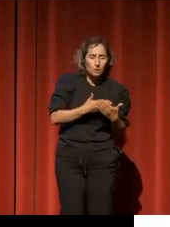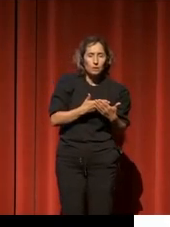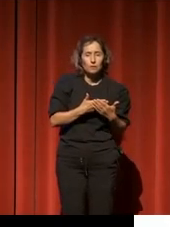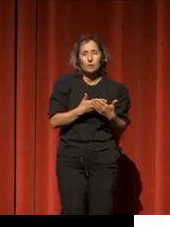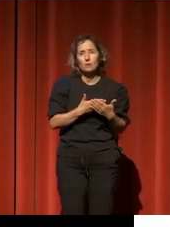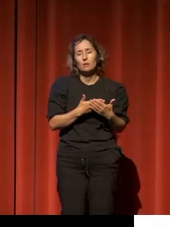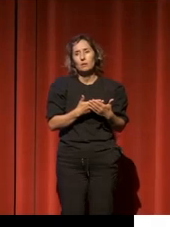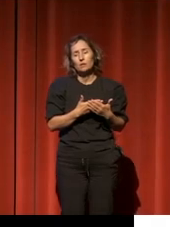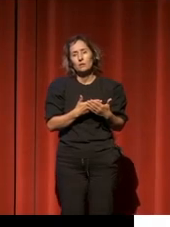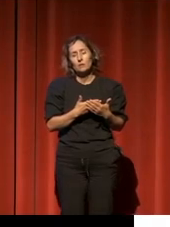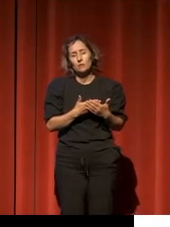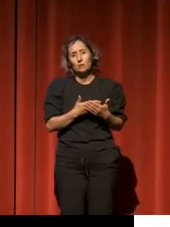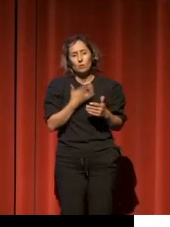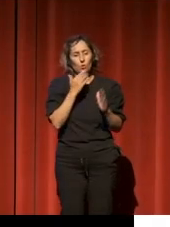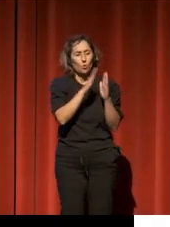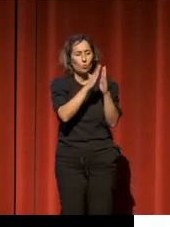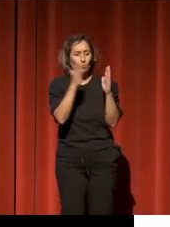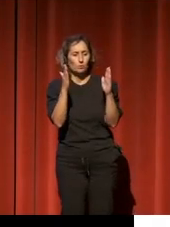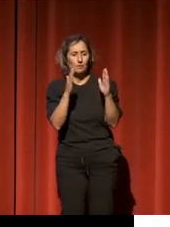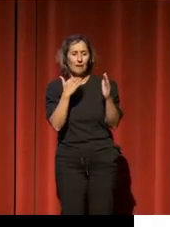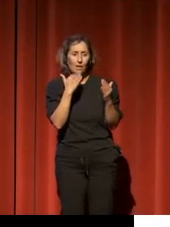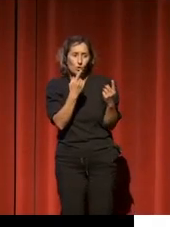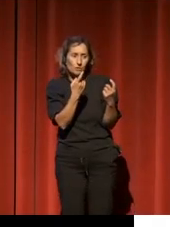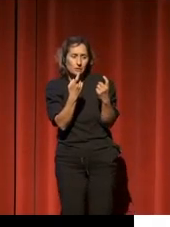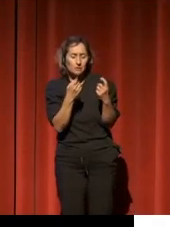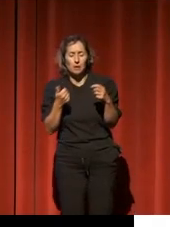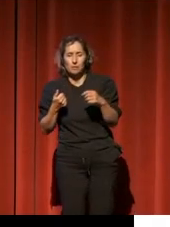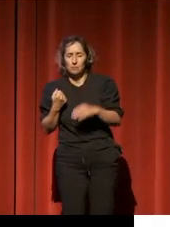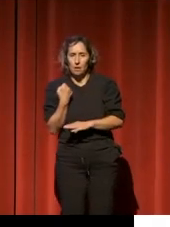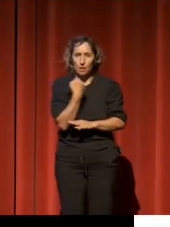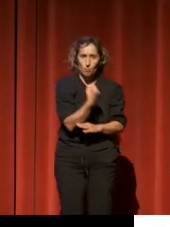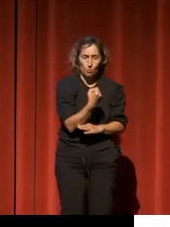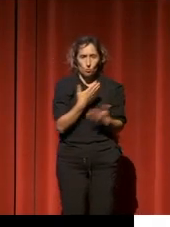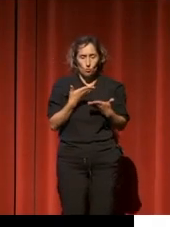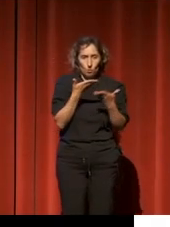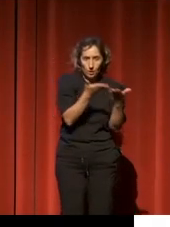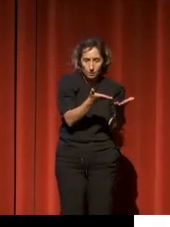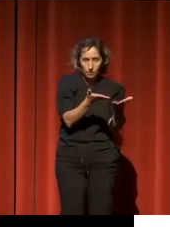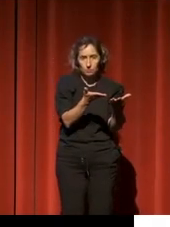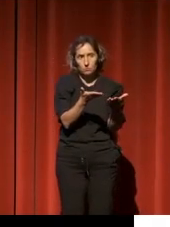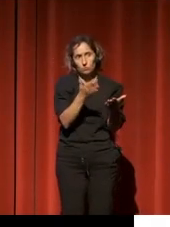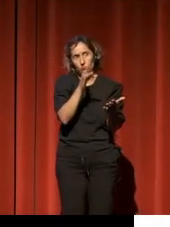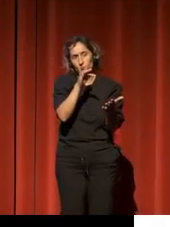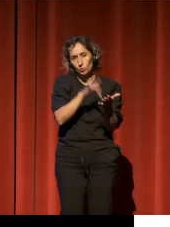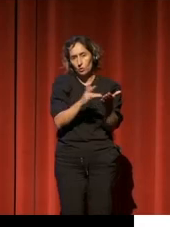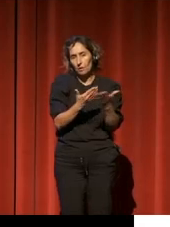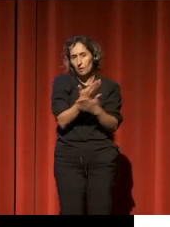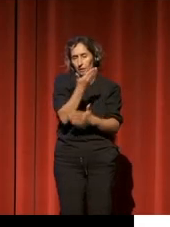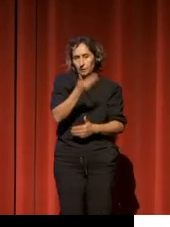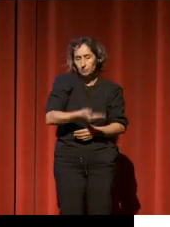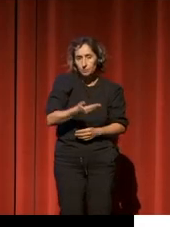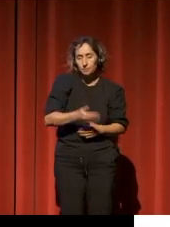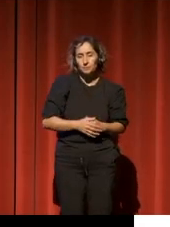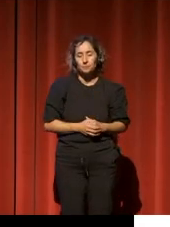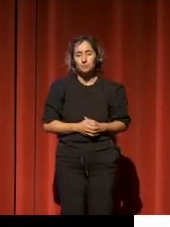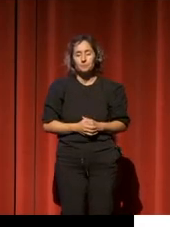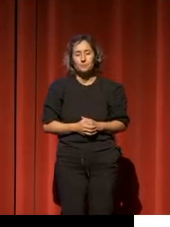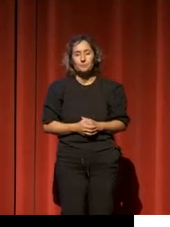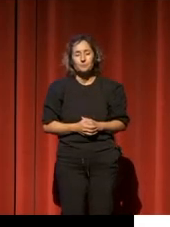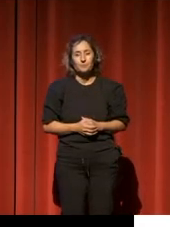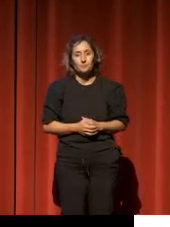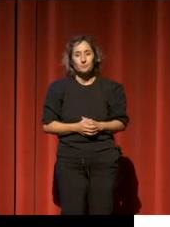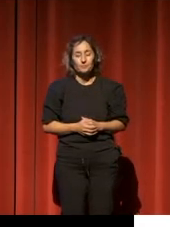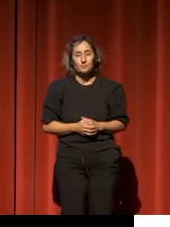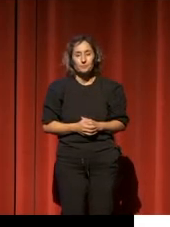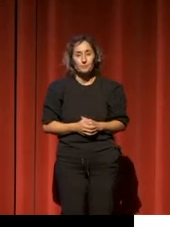a la biblioteca en cuestiones puntuales e o importantes etcétera e en algunas de estas